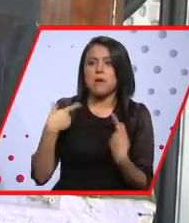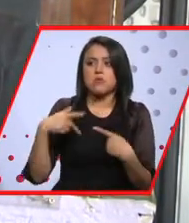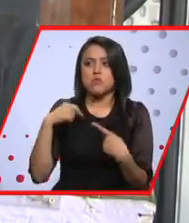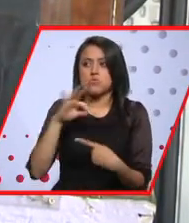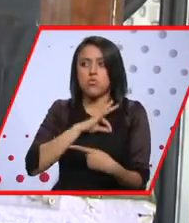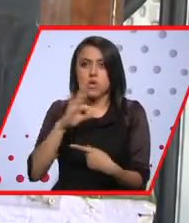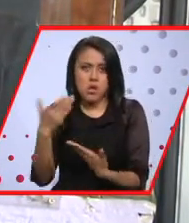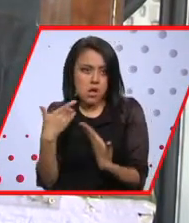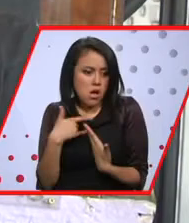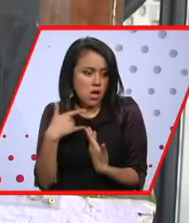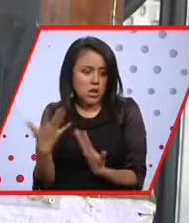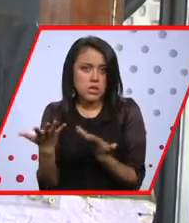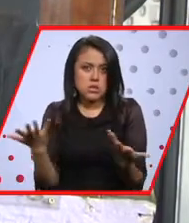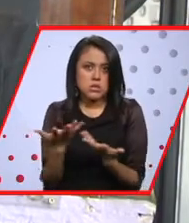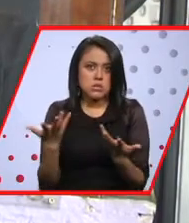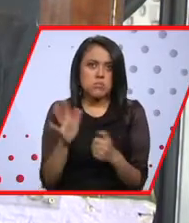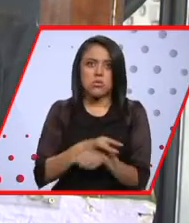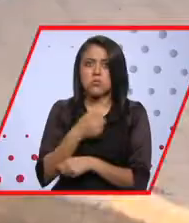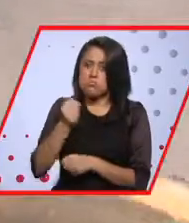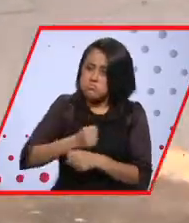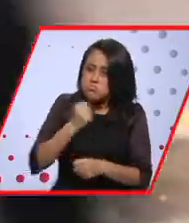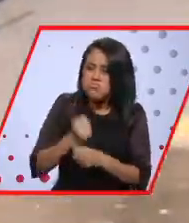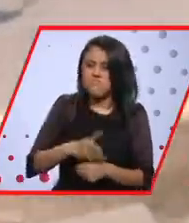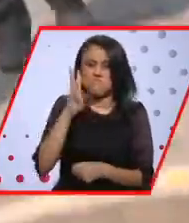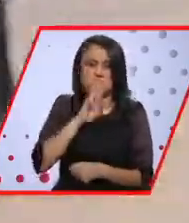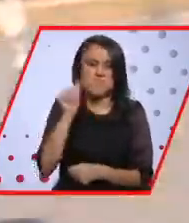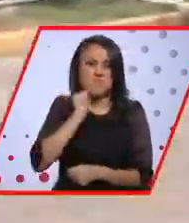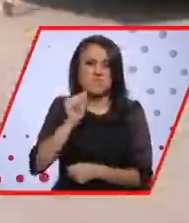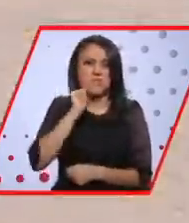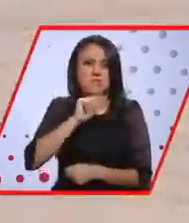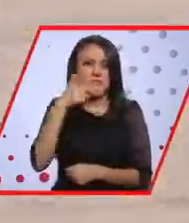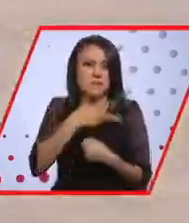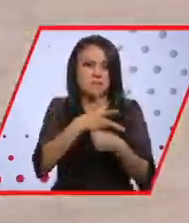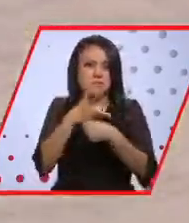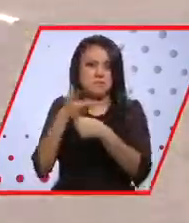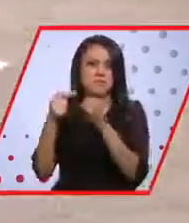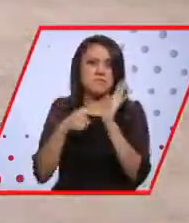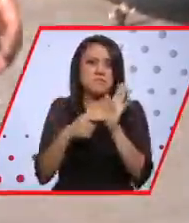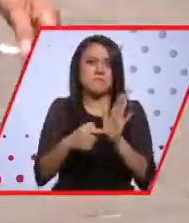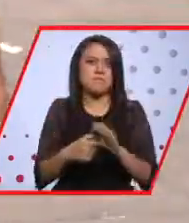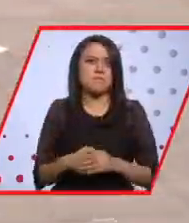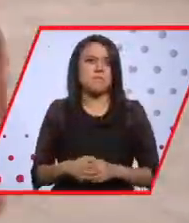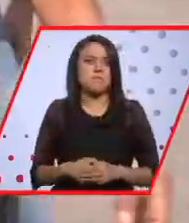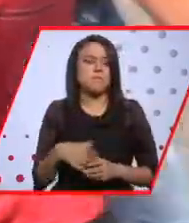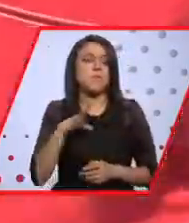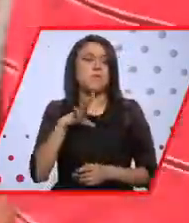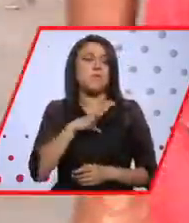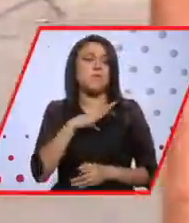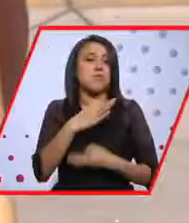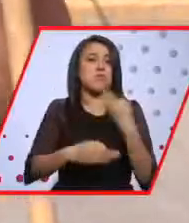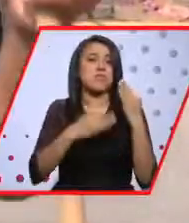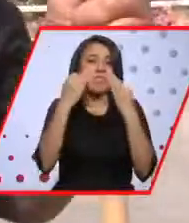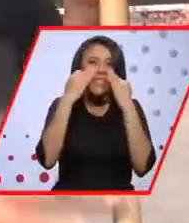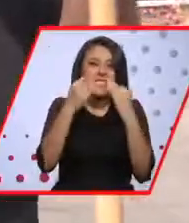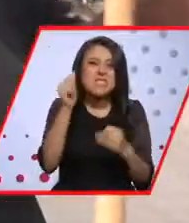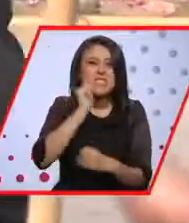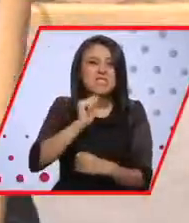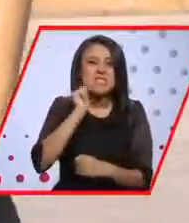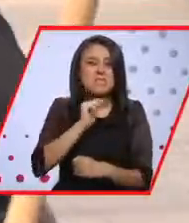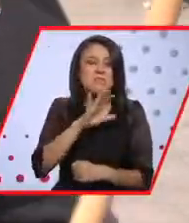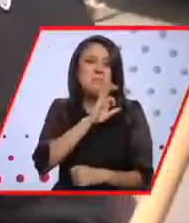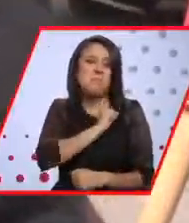puedan hacer porque son personas muy violentas. Juzgue usted mismo las imágenes. Y tengo muchos testigos de esta señora, cómo se porta.